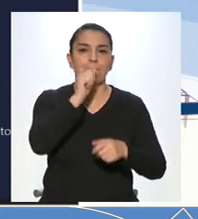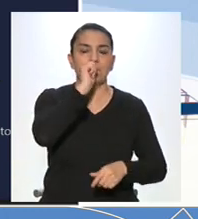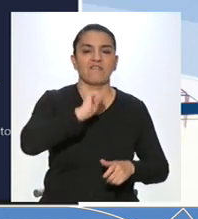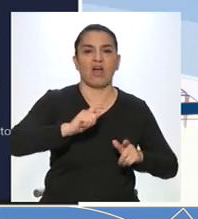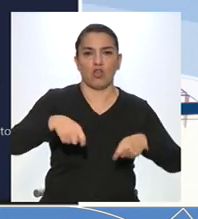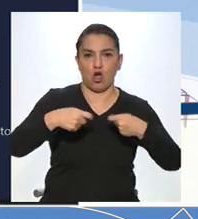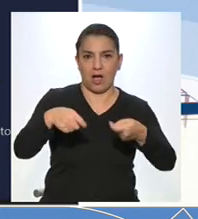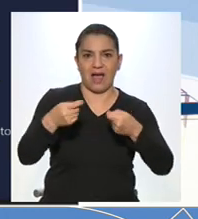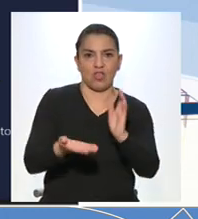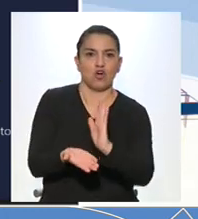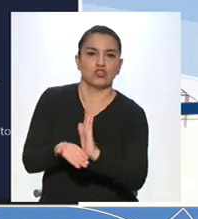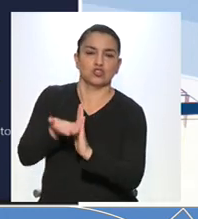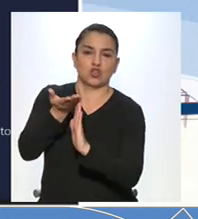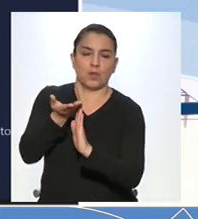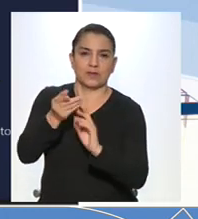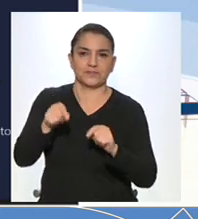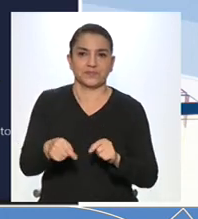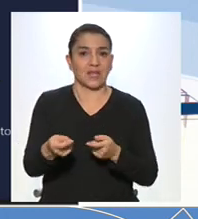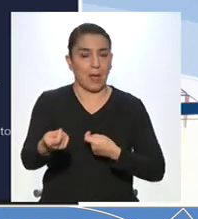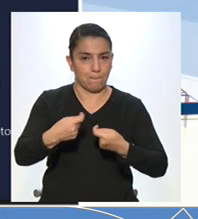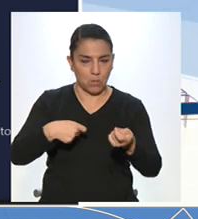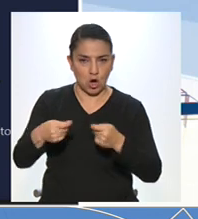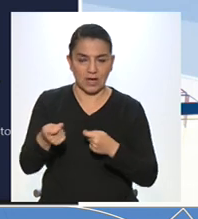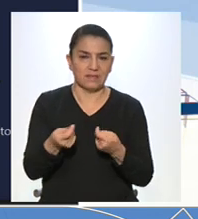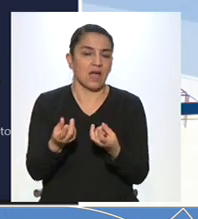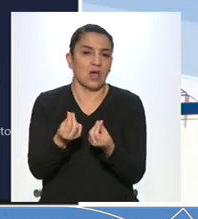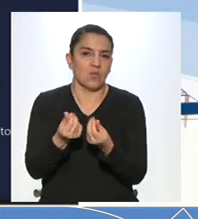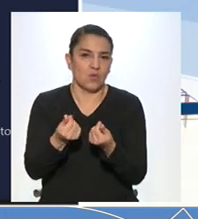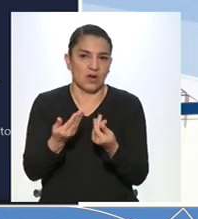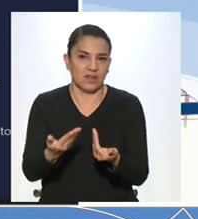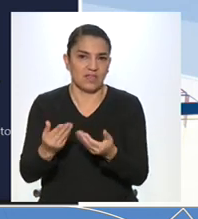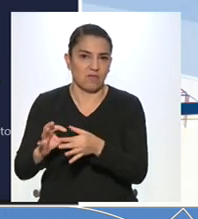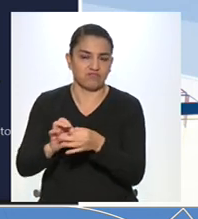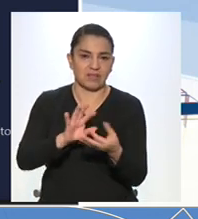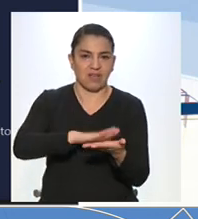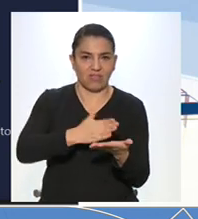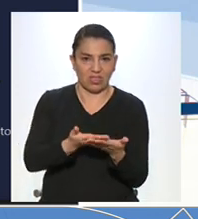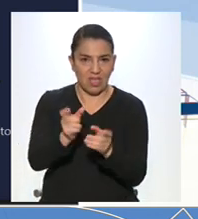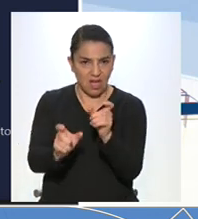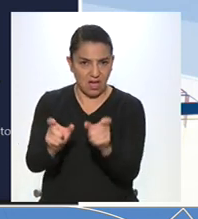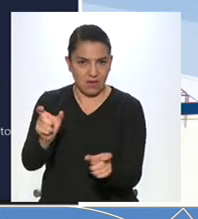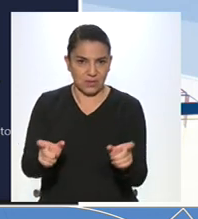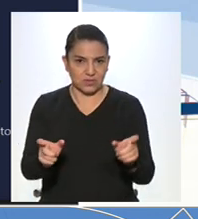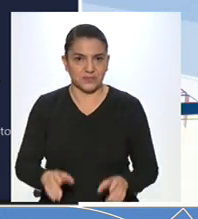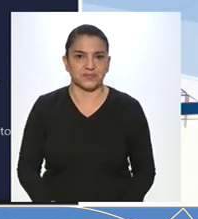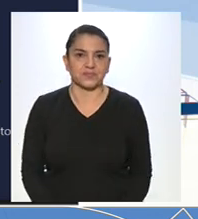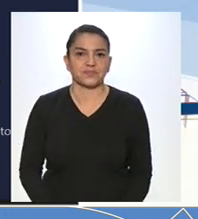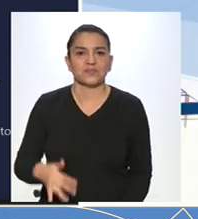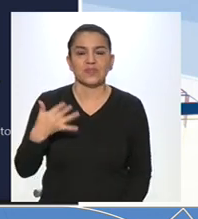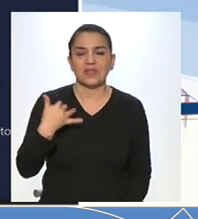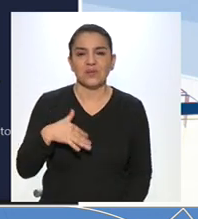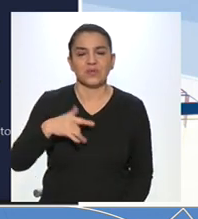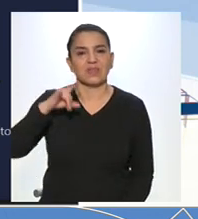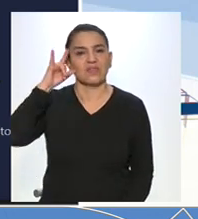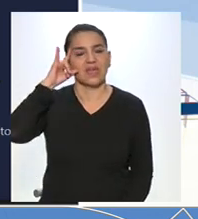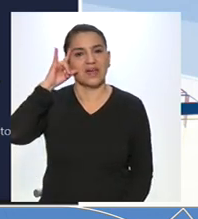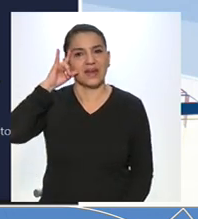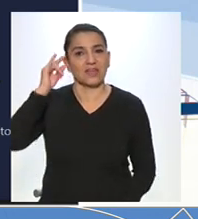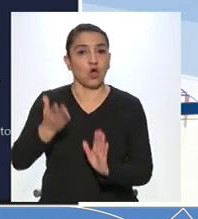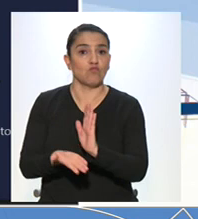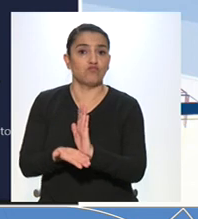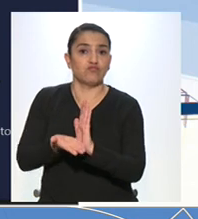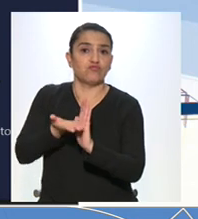monetaria buscará evitar desequilibrios macroeconómicos dañinos para el bienestar de las personas. Es importante recordar que la inflación